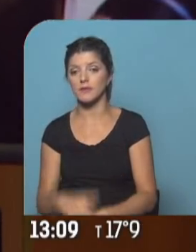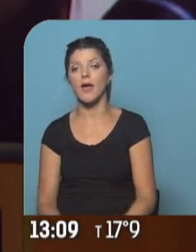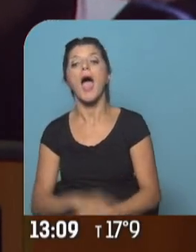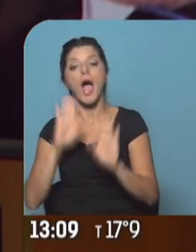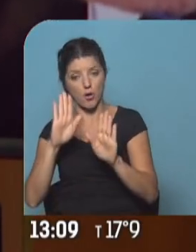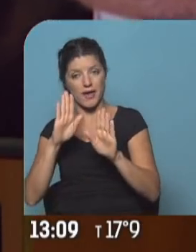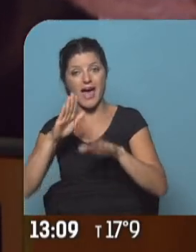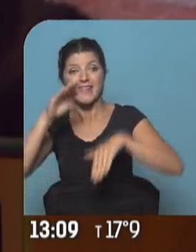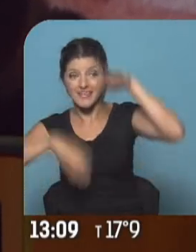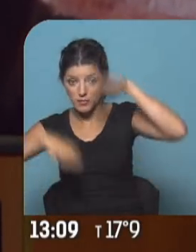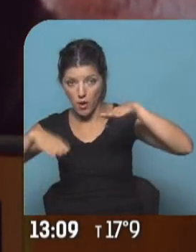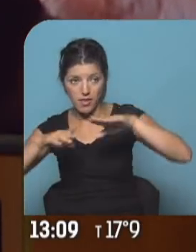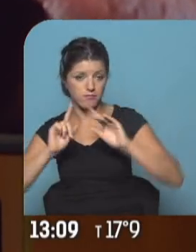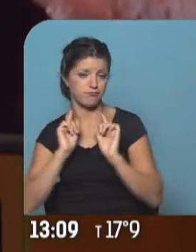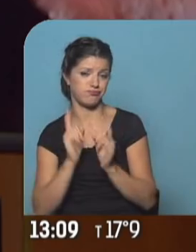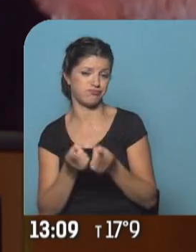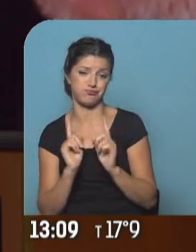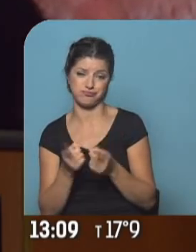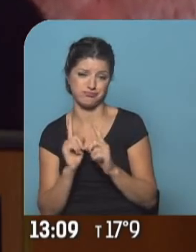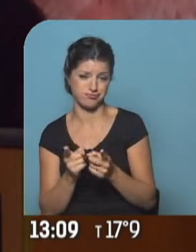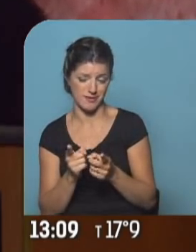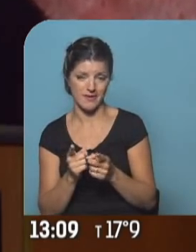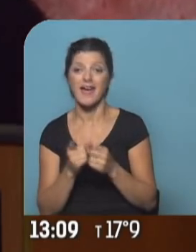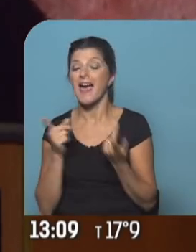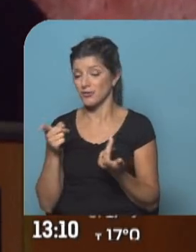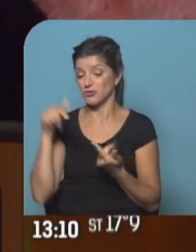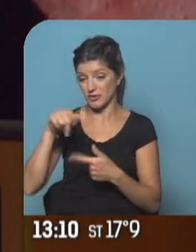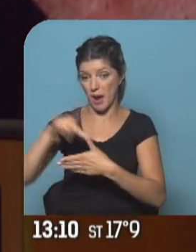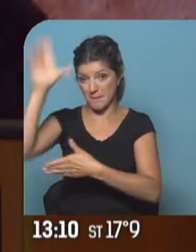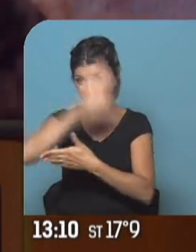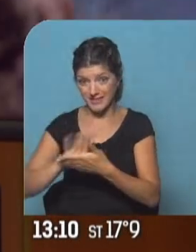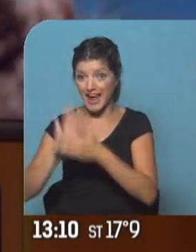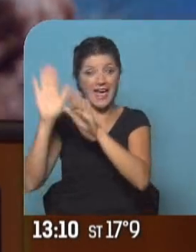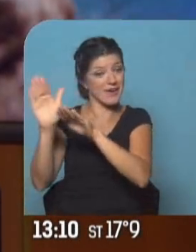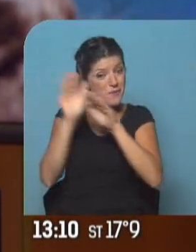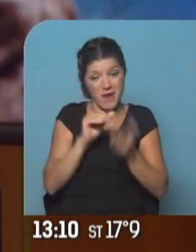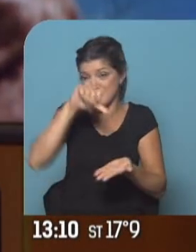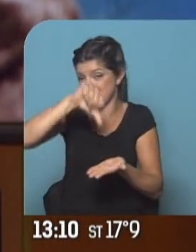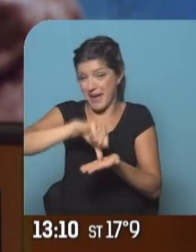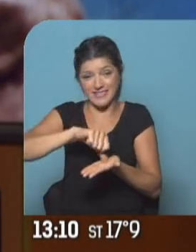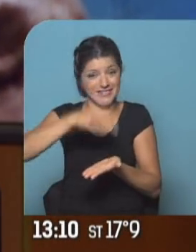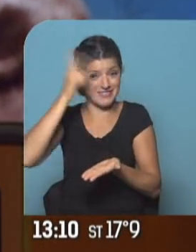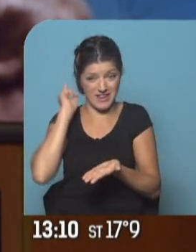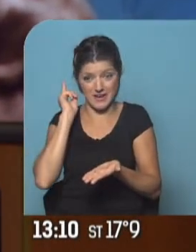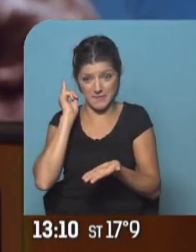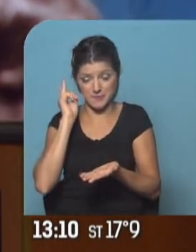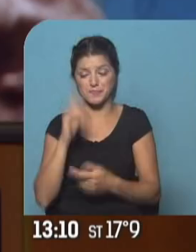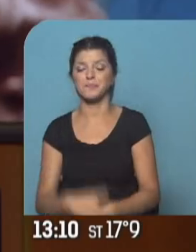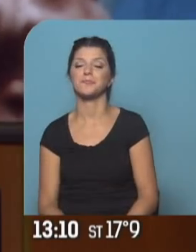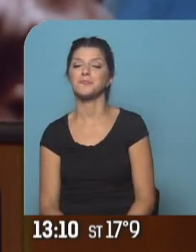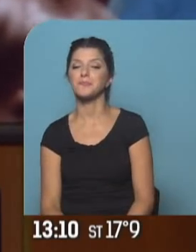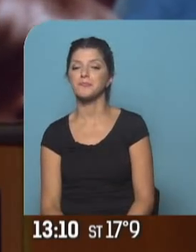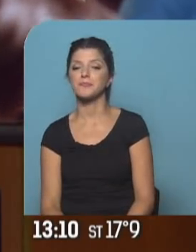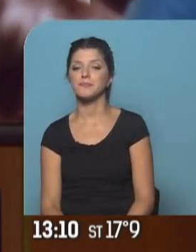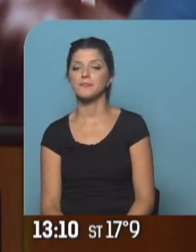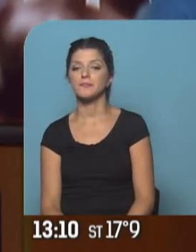la desigualdad. Claro. Entonces, eso que vale para América Latina también vale para Chile. Y el último comentario sería que la región